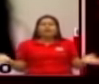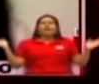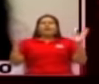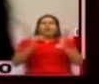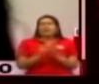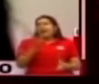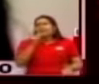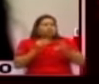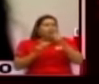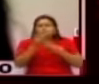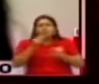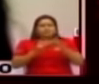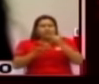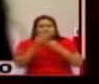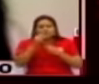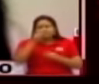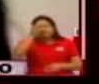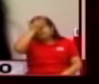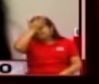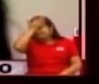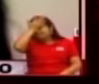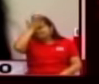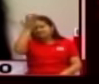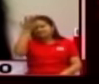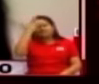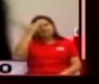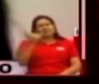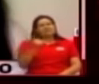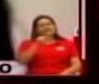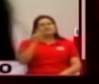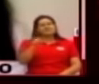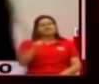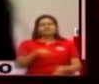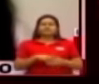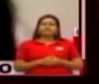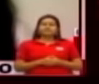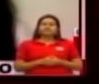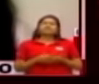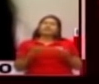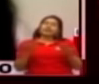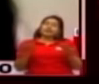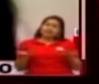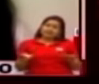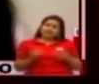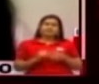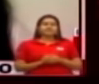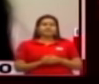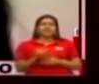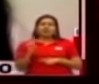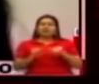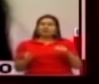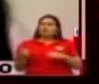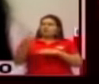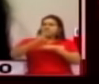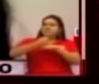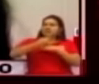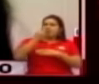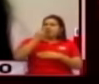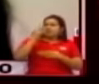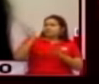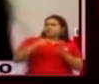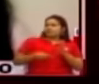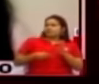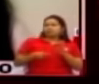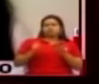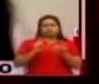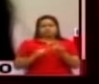recaer en comer bastante. Así es por eso que no debemos caer en dietas restrictivas, más bien deberíamos darle a nuestro cuerpo